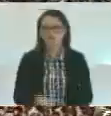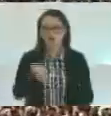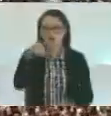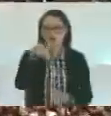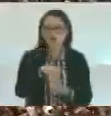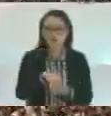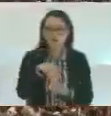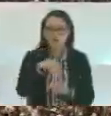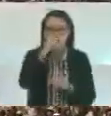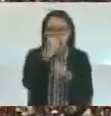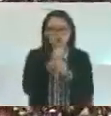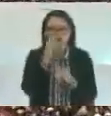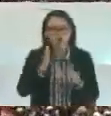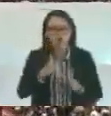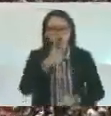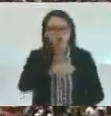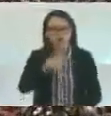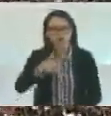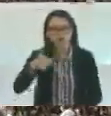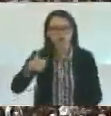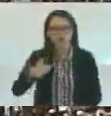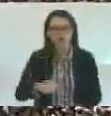de la clase obrera,